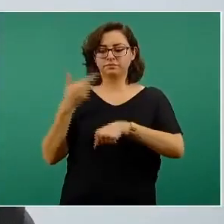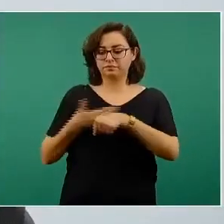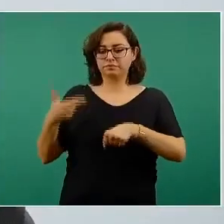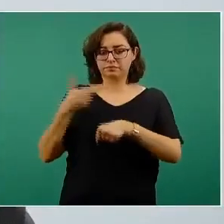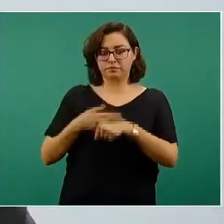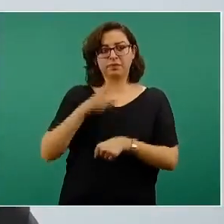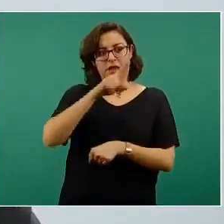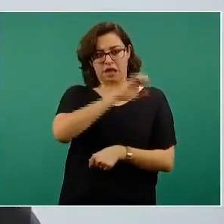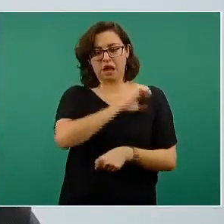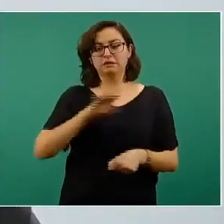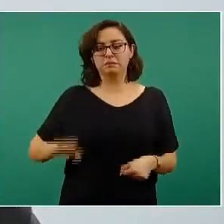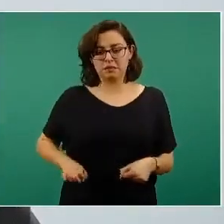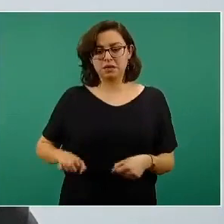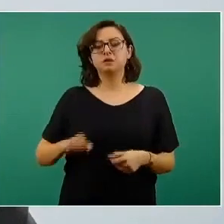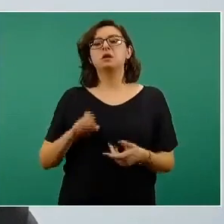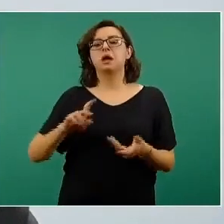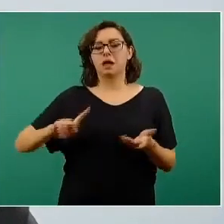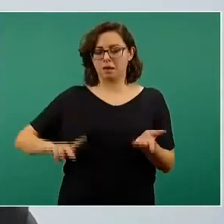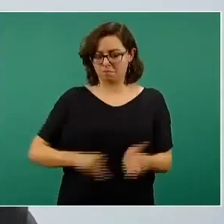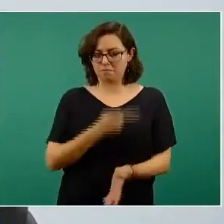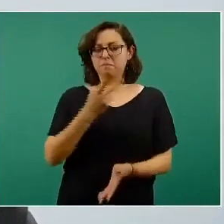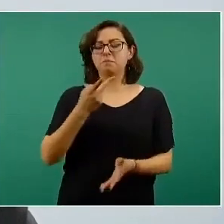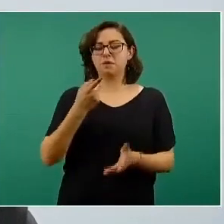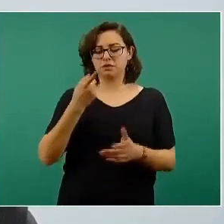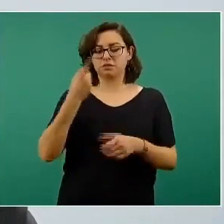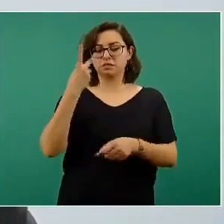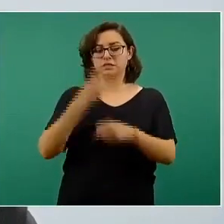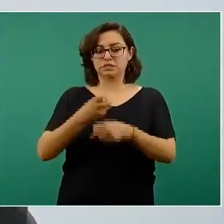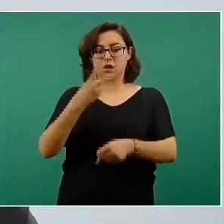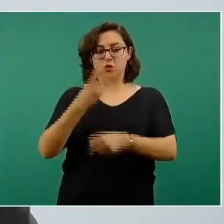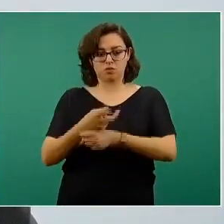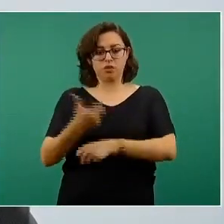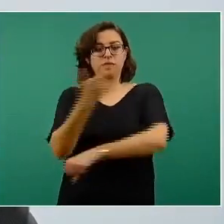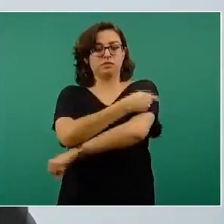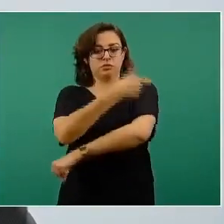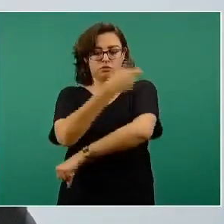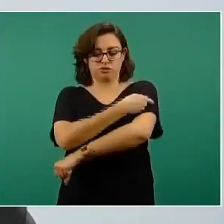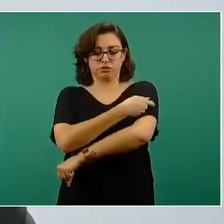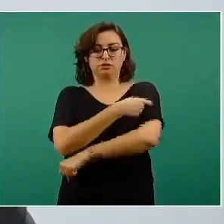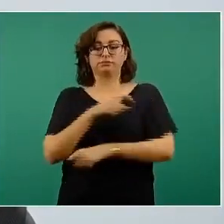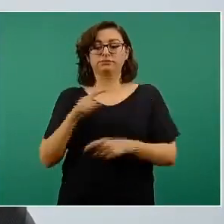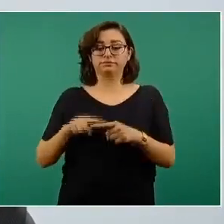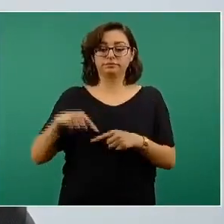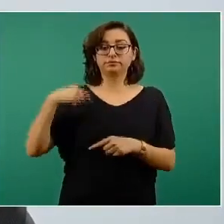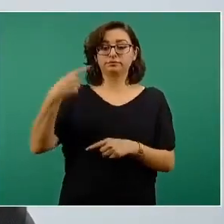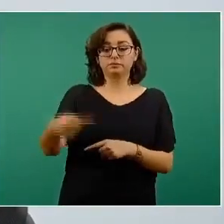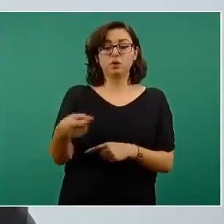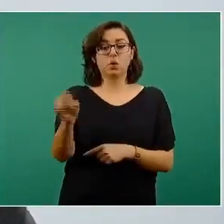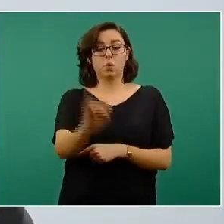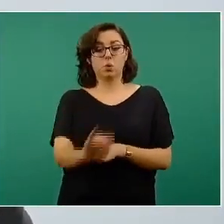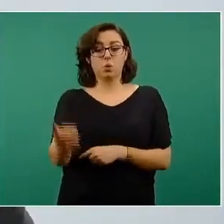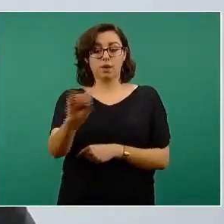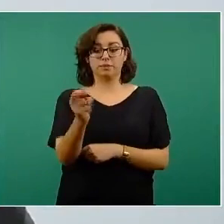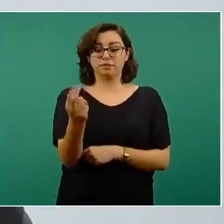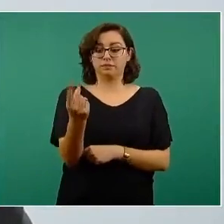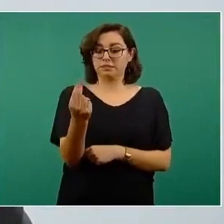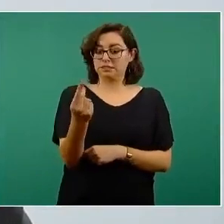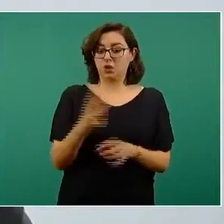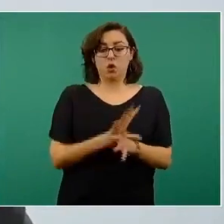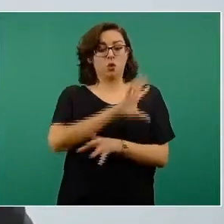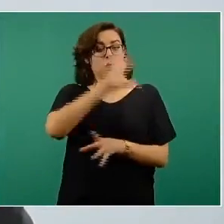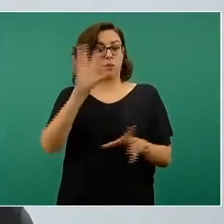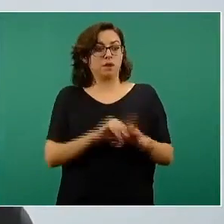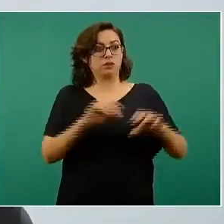personas de Ecatepec, con las dosis que ya llegaron de Sinovac, y este 25, el jueves, está llegando toda la